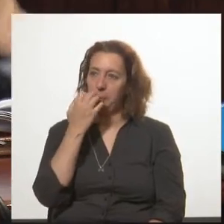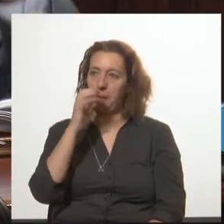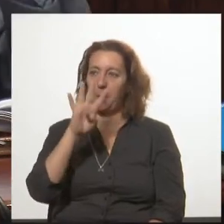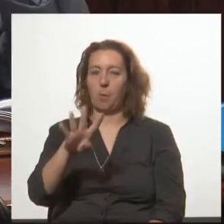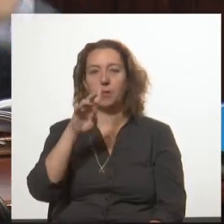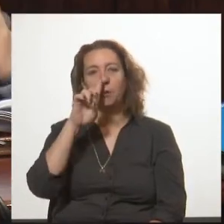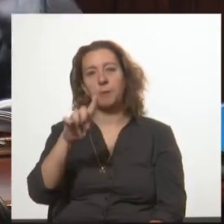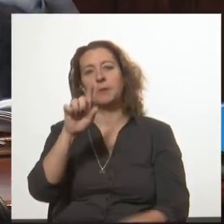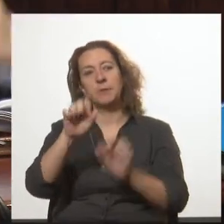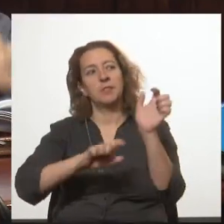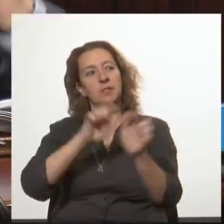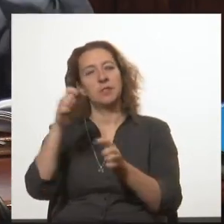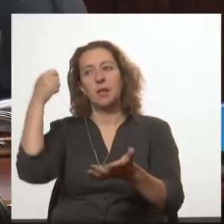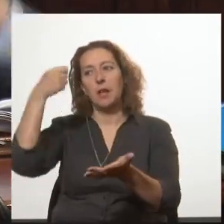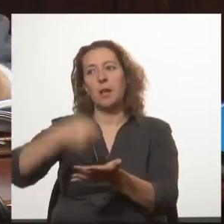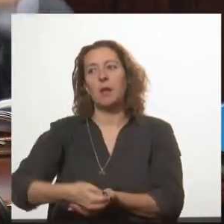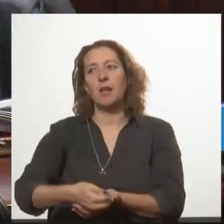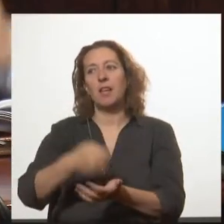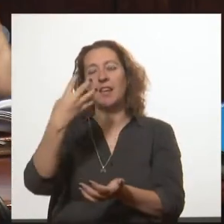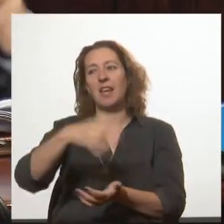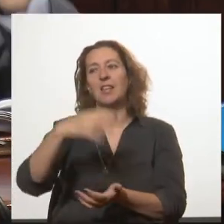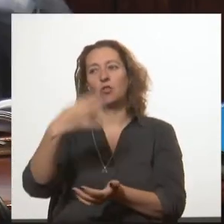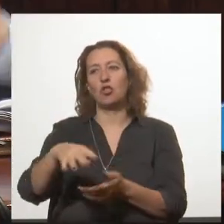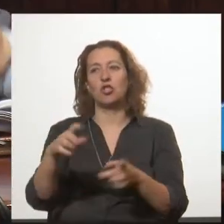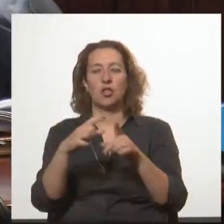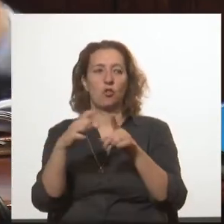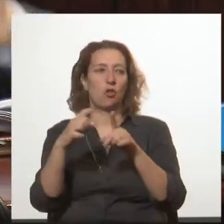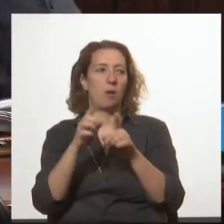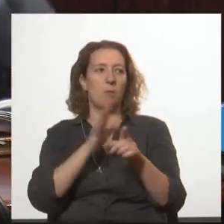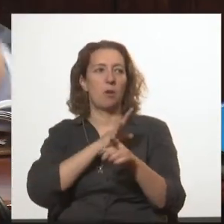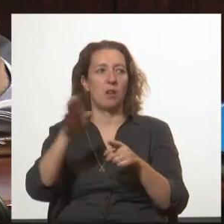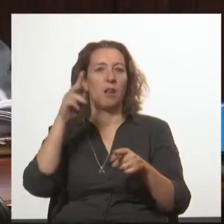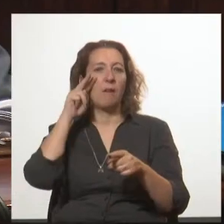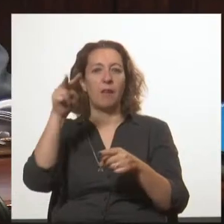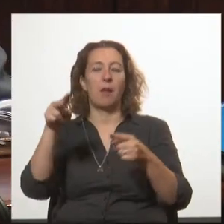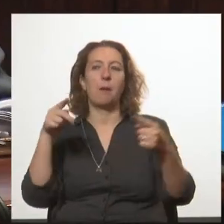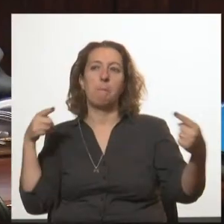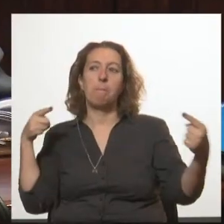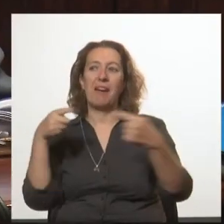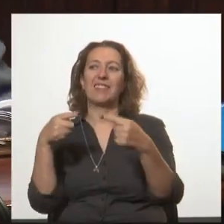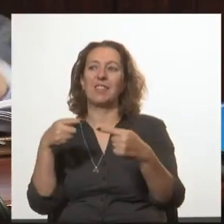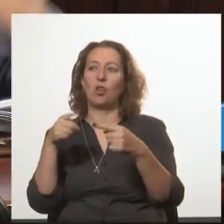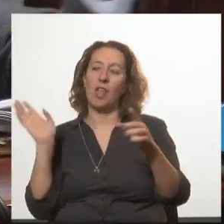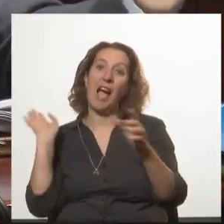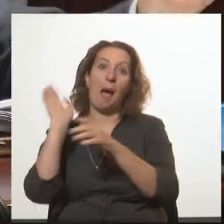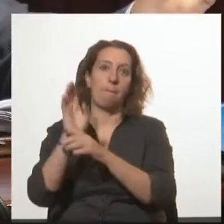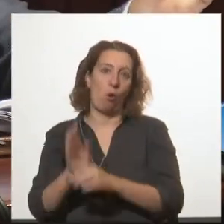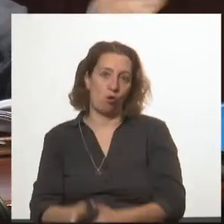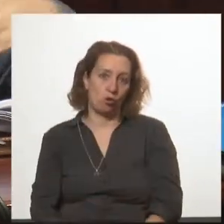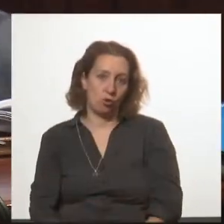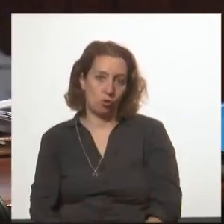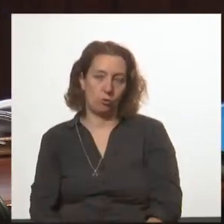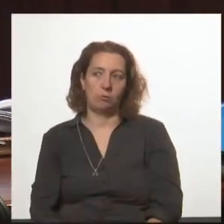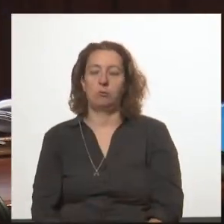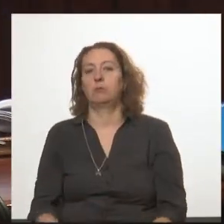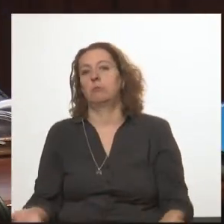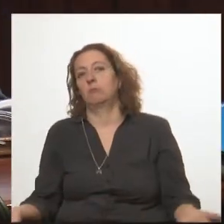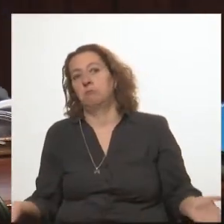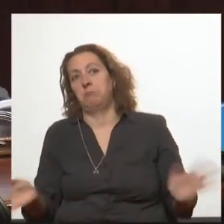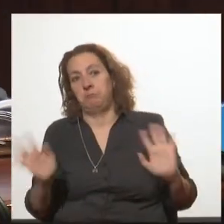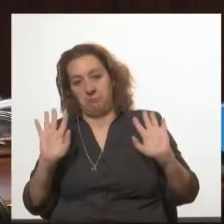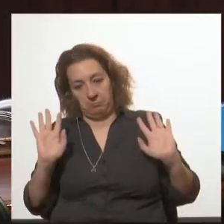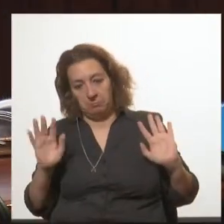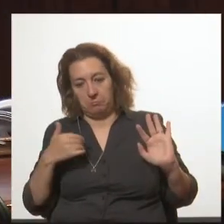personas que iban a pagar 14 dólares por ir a ver un partido de hanvon que sin descalificar ese deporte que yo